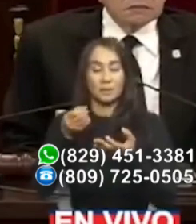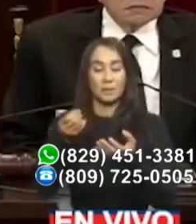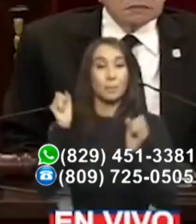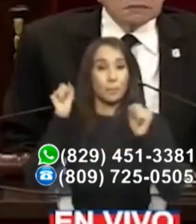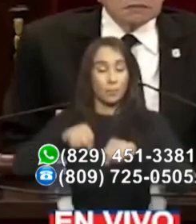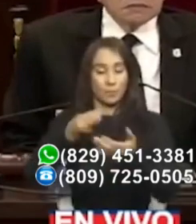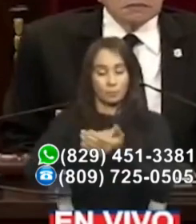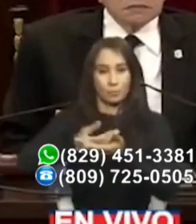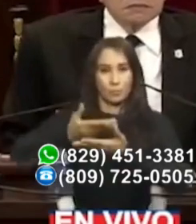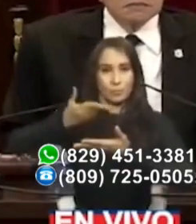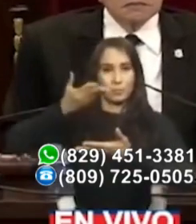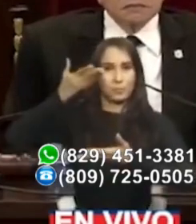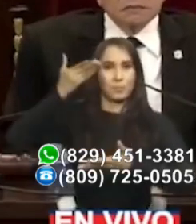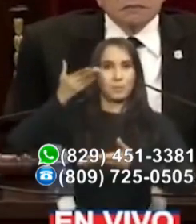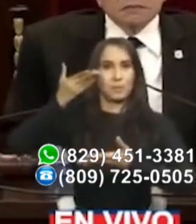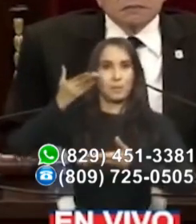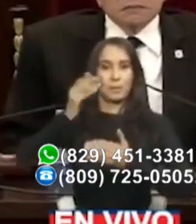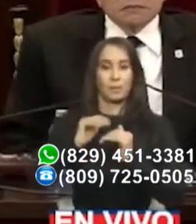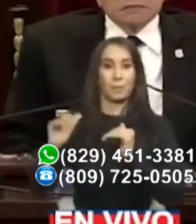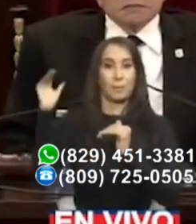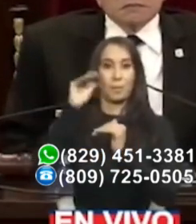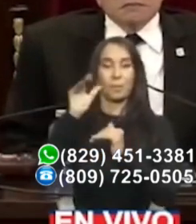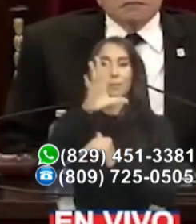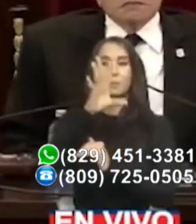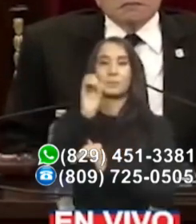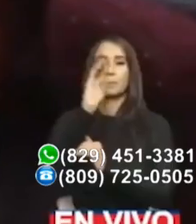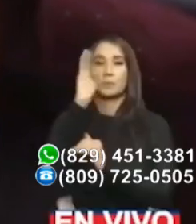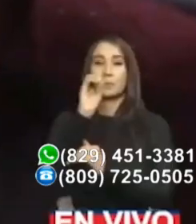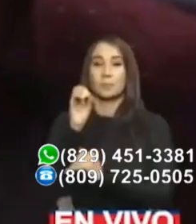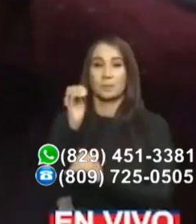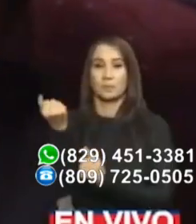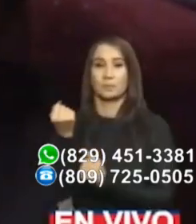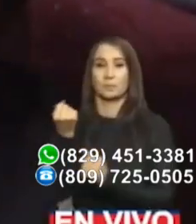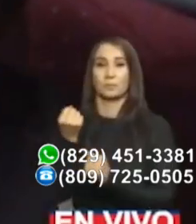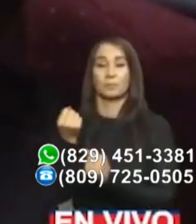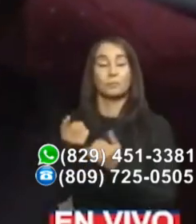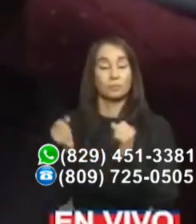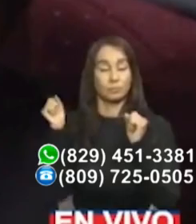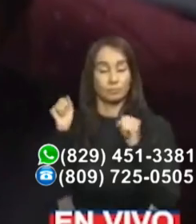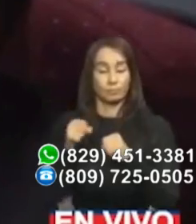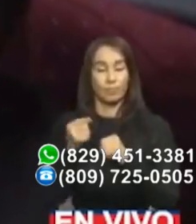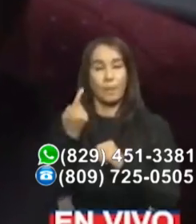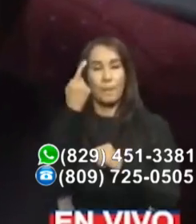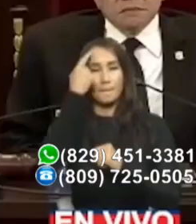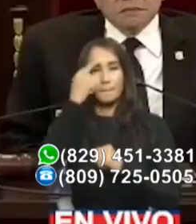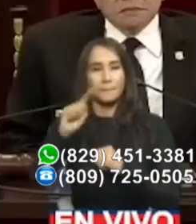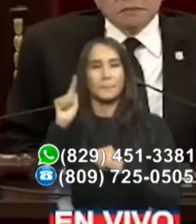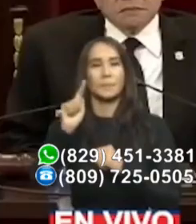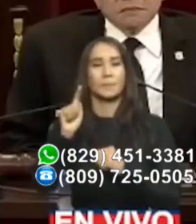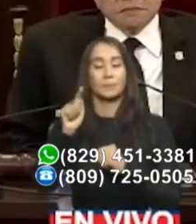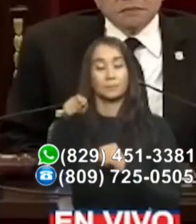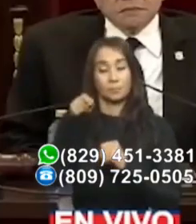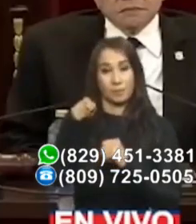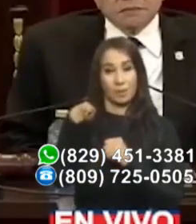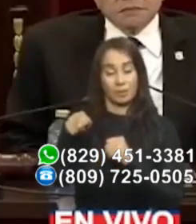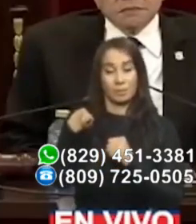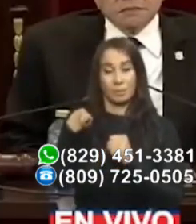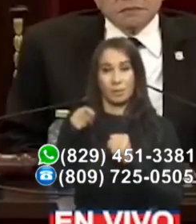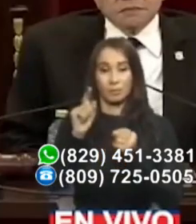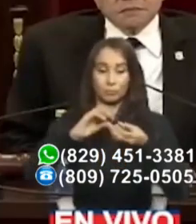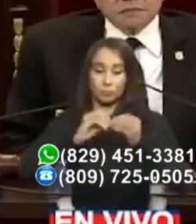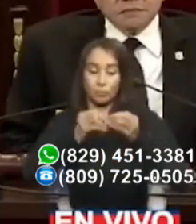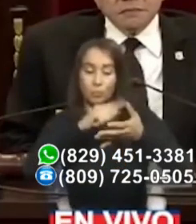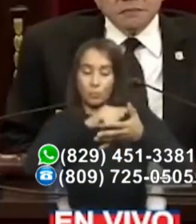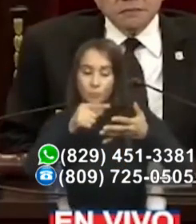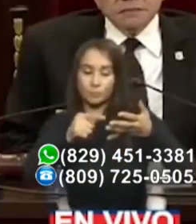acercamiento al final de su primera gestión, genera gran interés sobre los temas que abordará el mandatario. Como